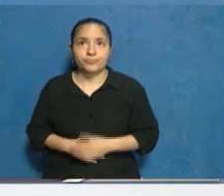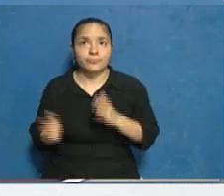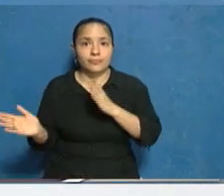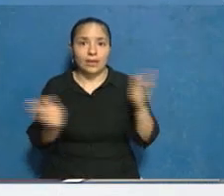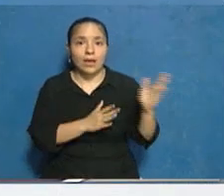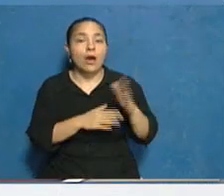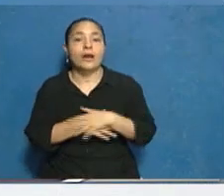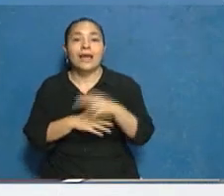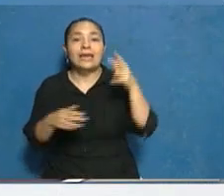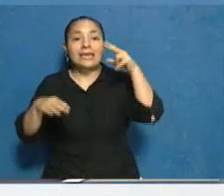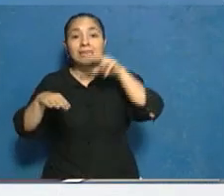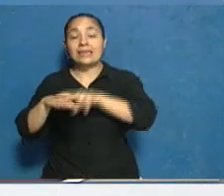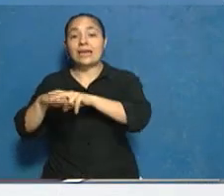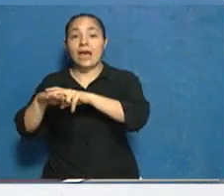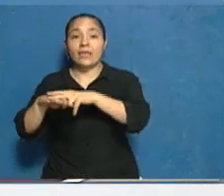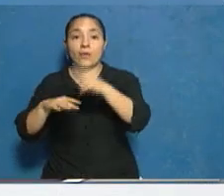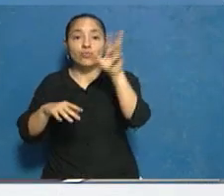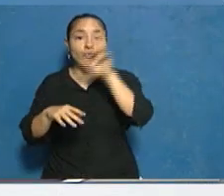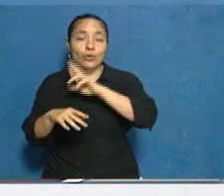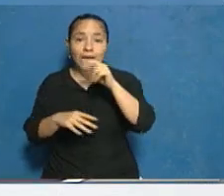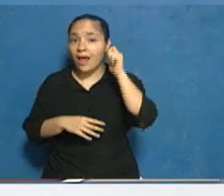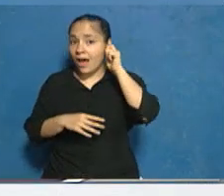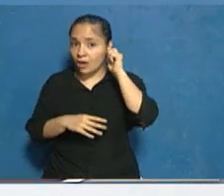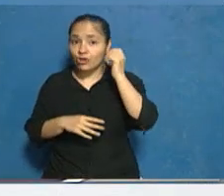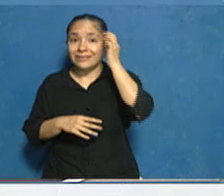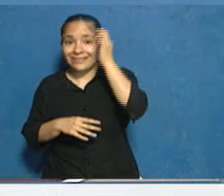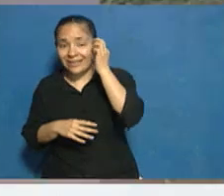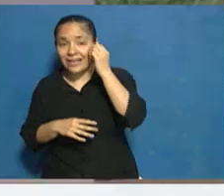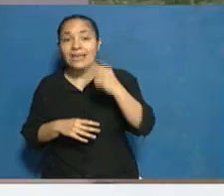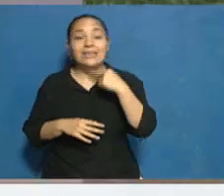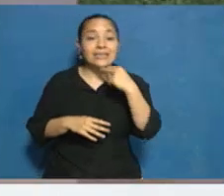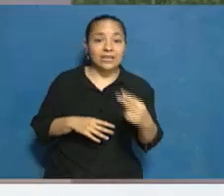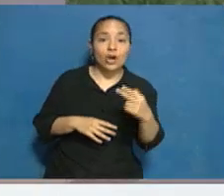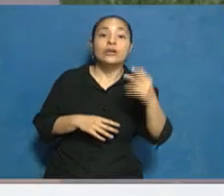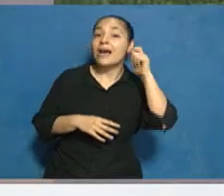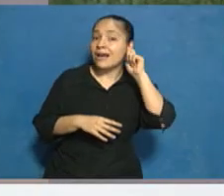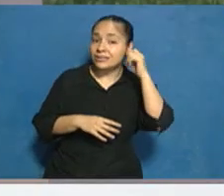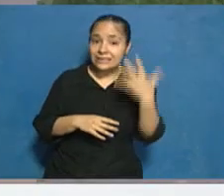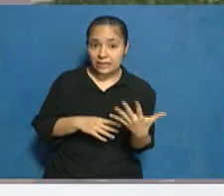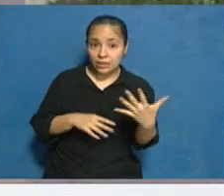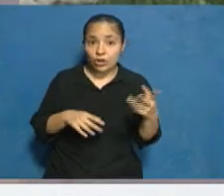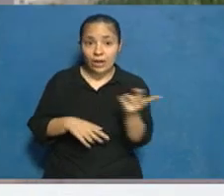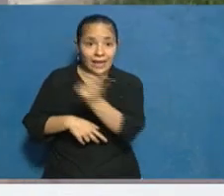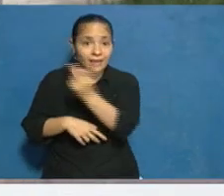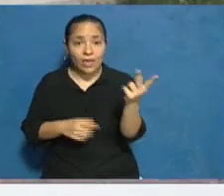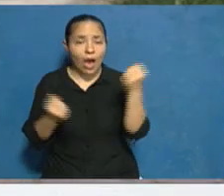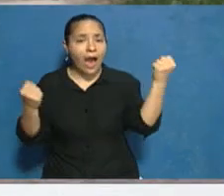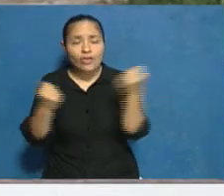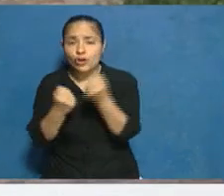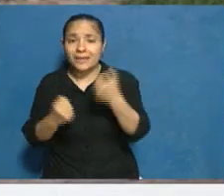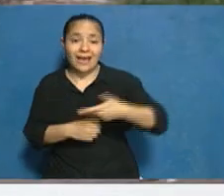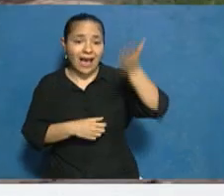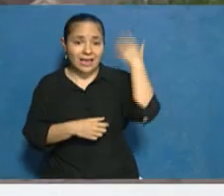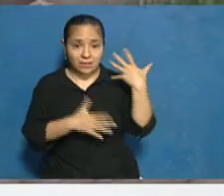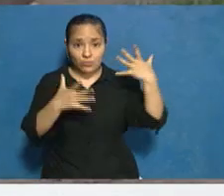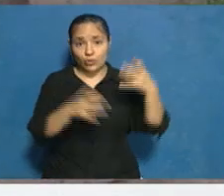Continúan internadas en terapia intensiva la mujer de 30 años y su hijita de 5 que fueron atropelladas ayer por